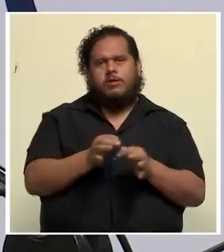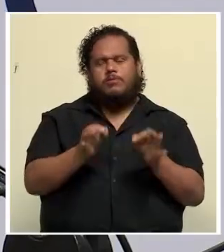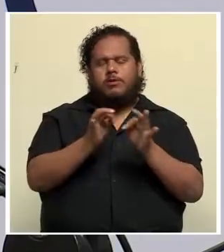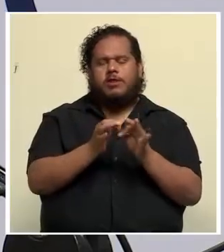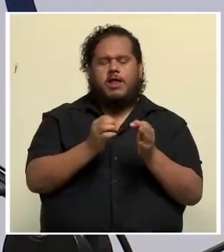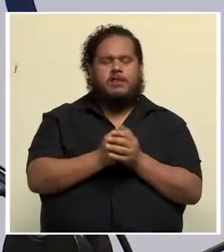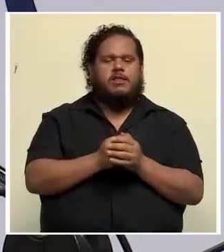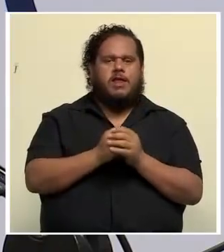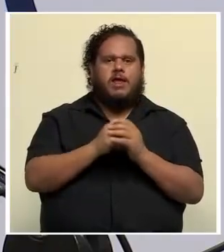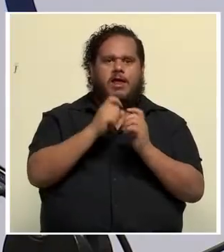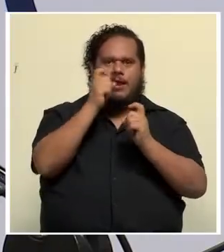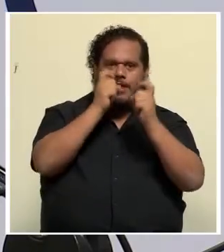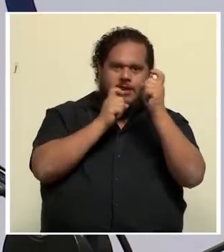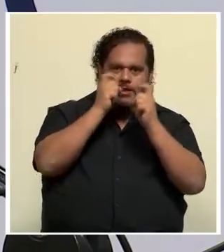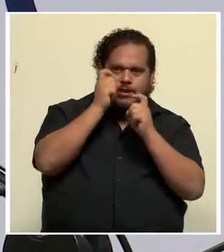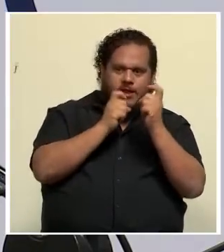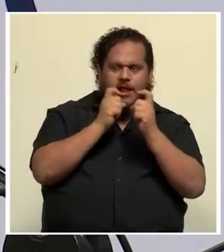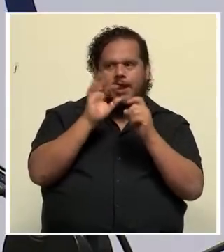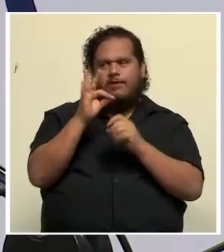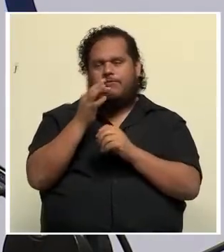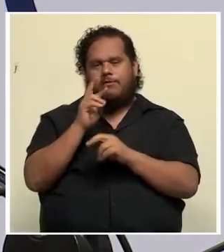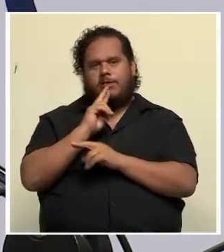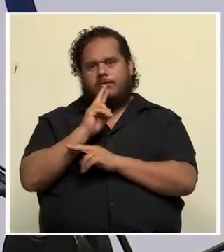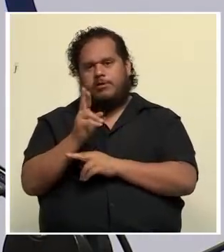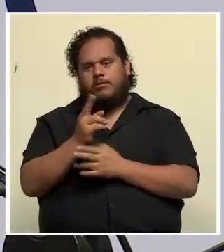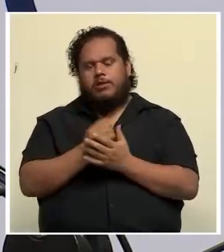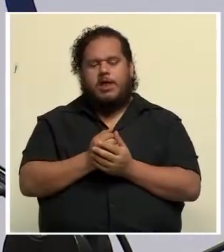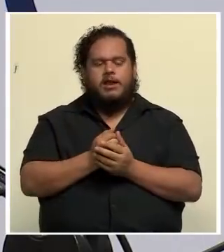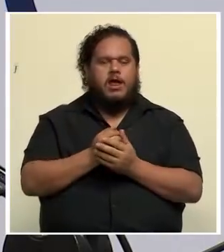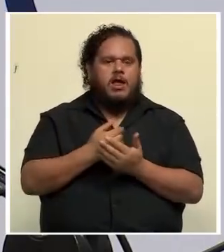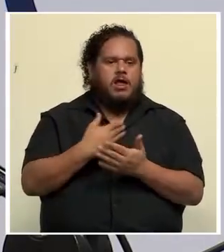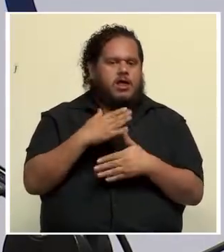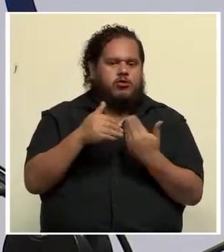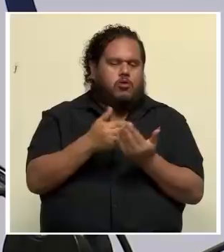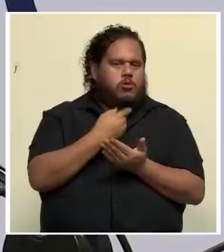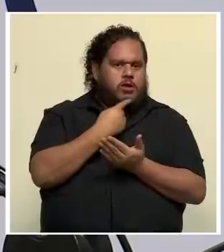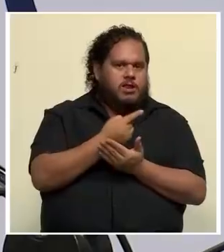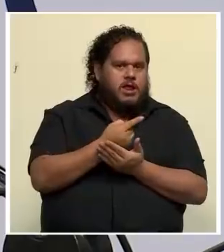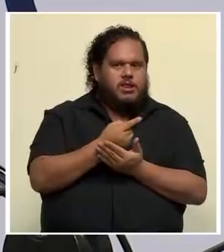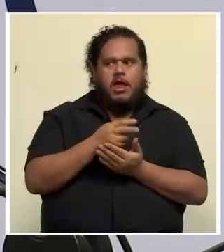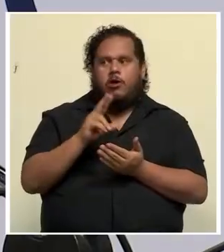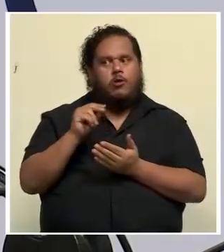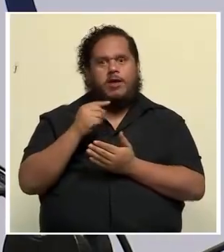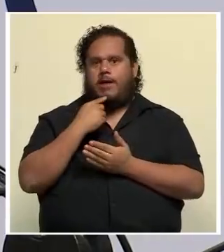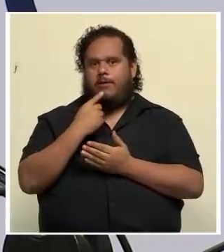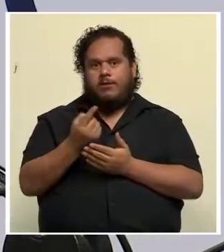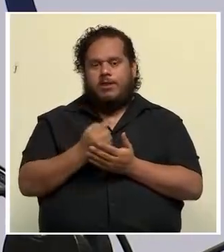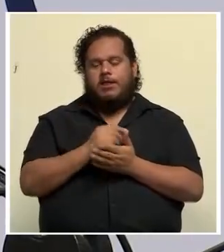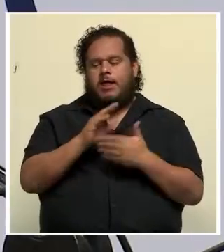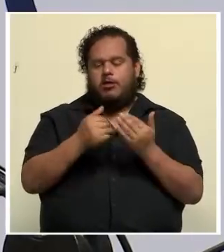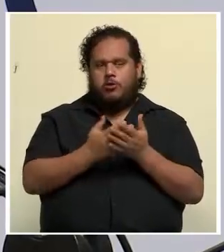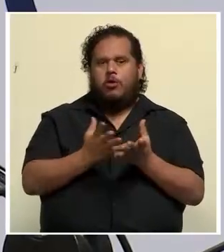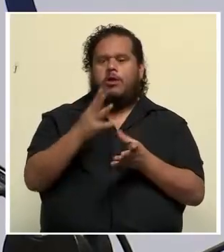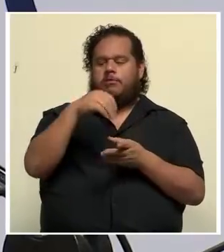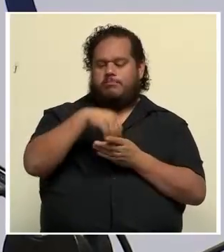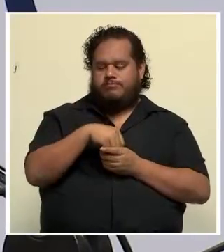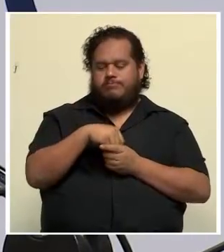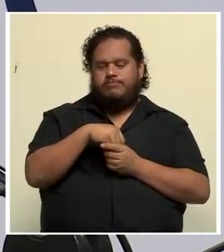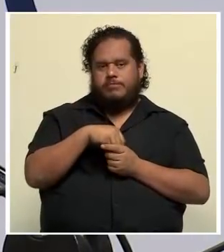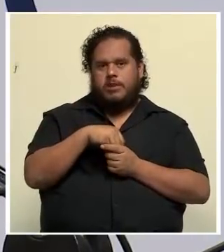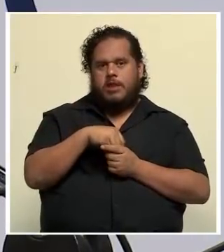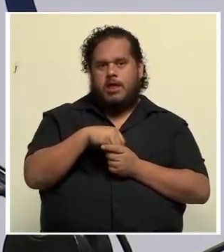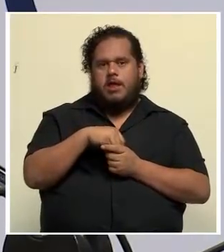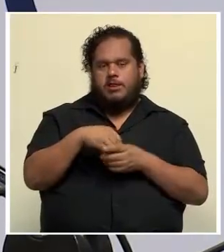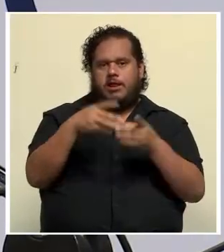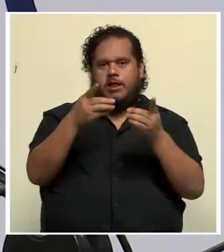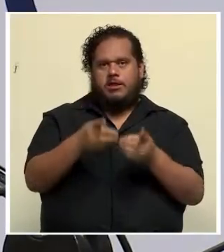la gesticulación, la forma de responder, lo que se dice y lo que no se dice, todo ello forma parte de